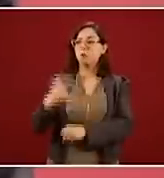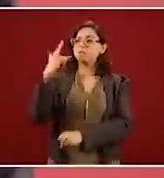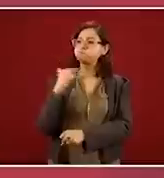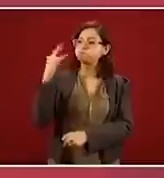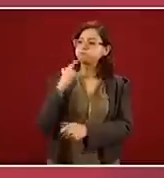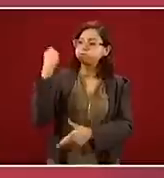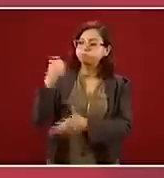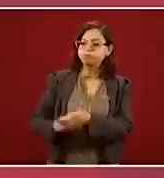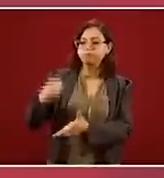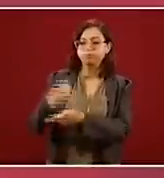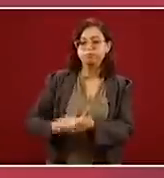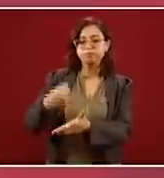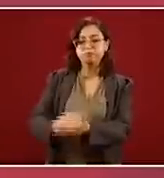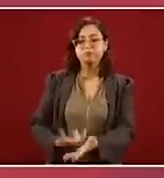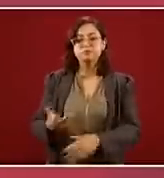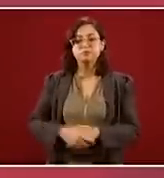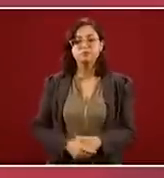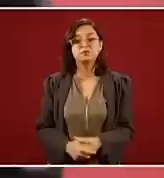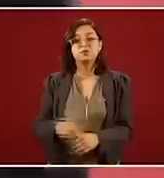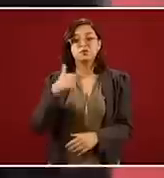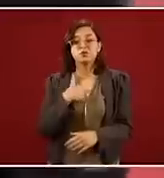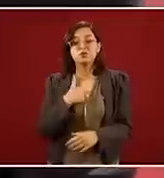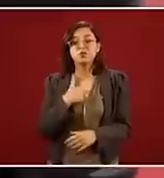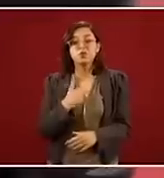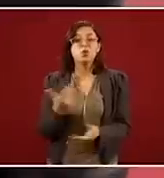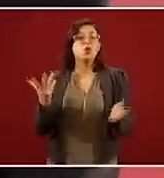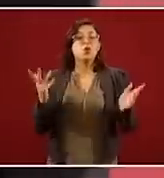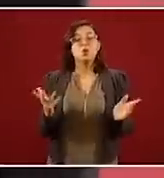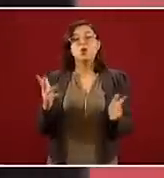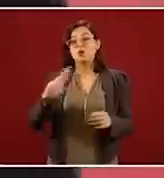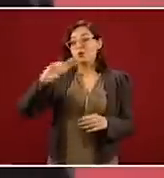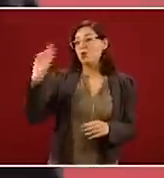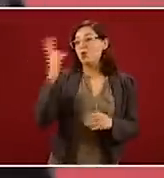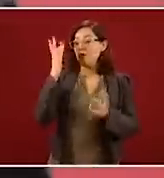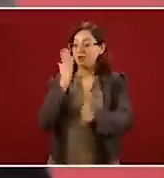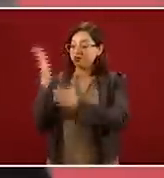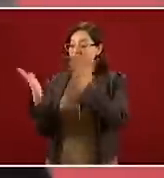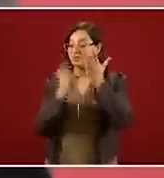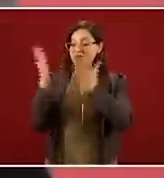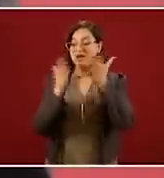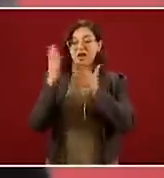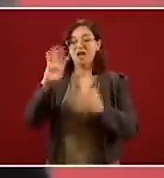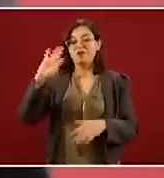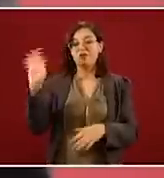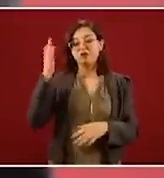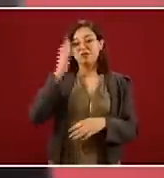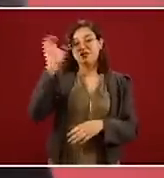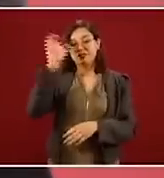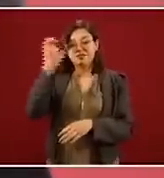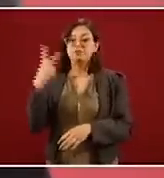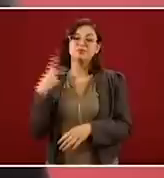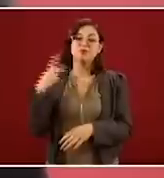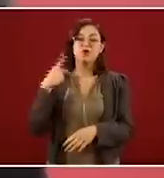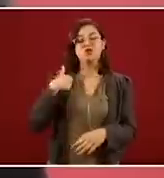luchando. O sea, yo estaba estudiando en la Facultad de Ciencia Política y iba yo